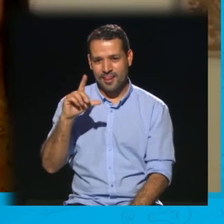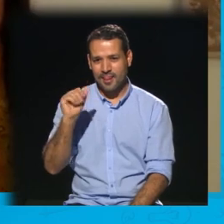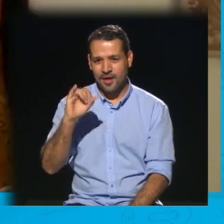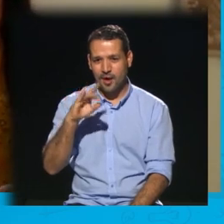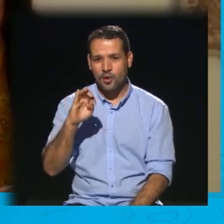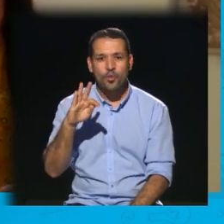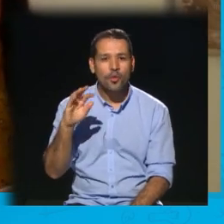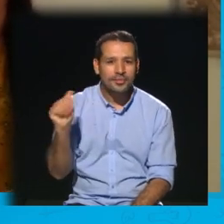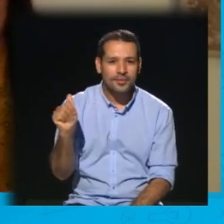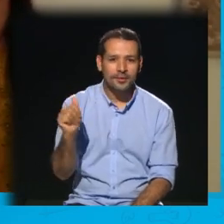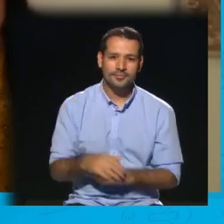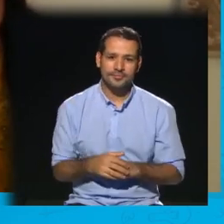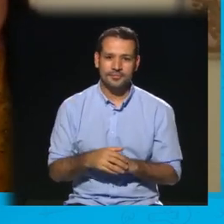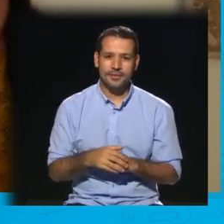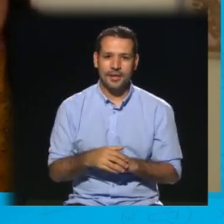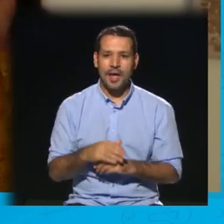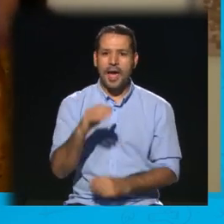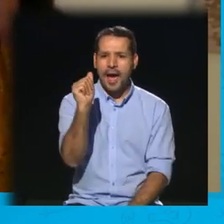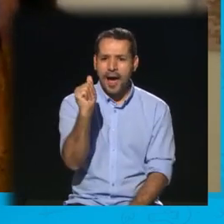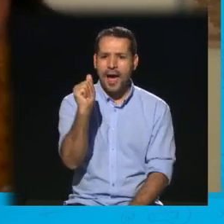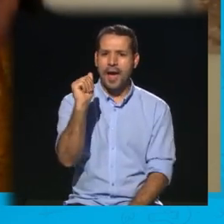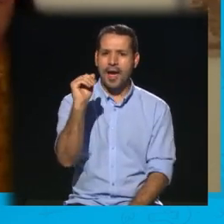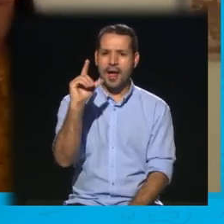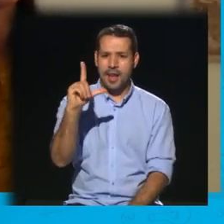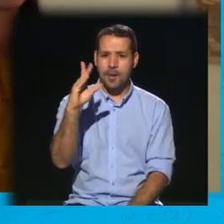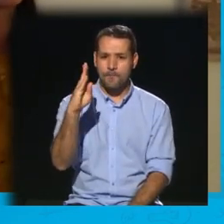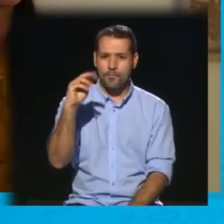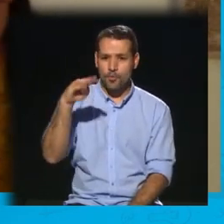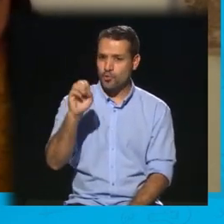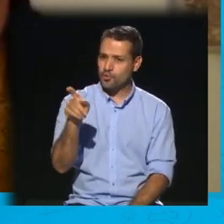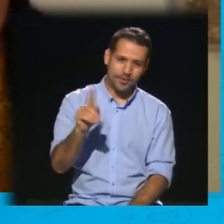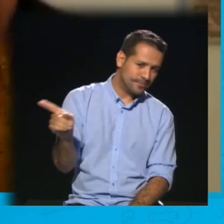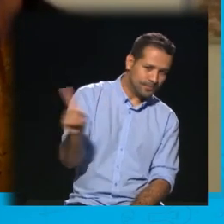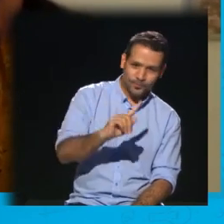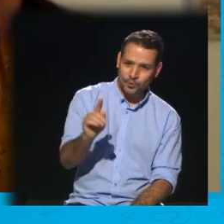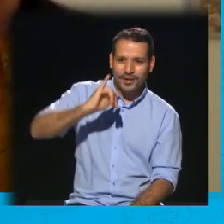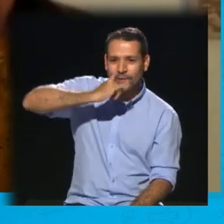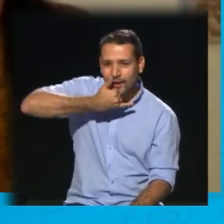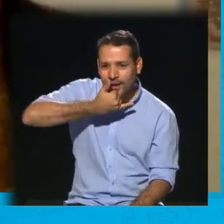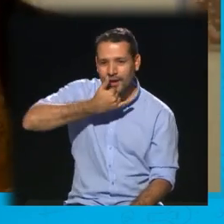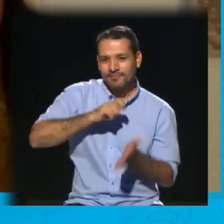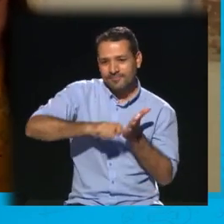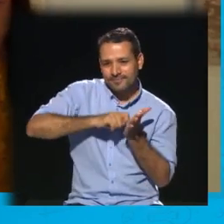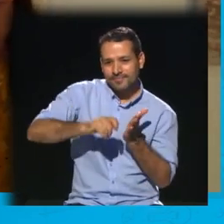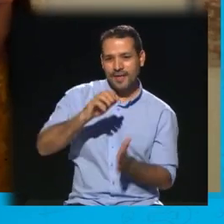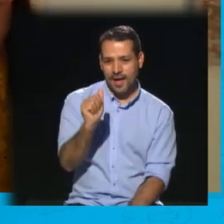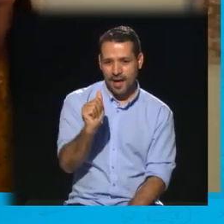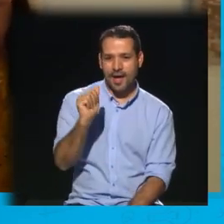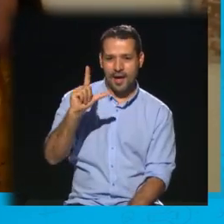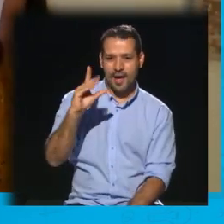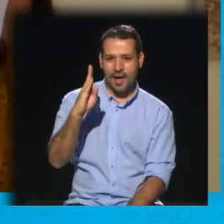nuestra lengua, álbumes. No es álbumes. Álbumes. Tengo